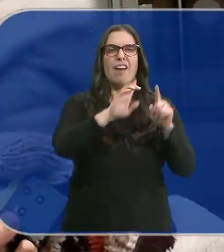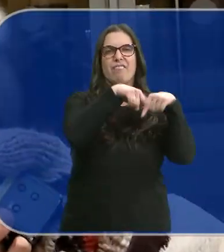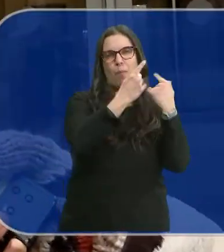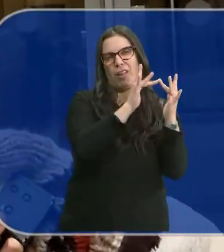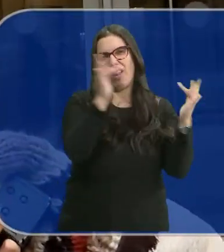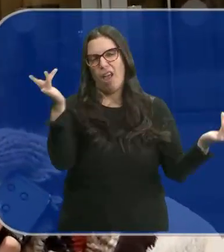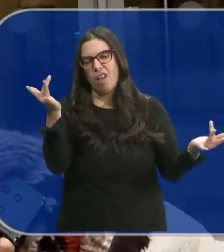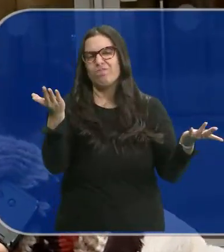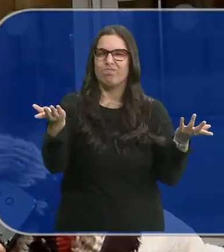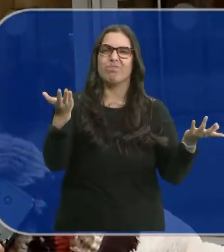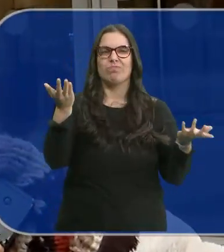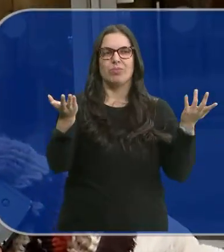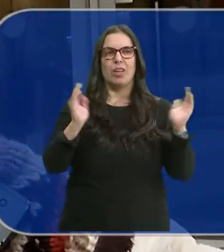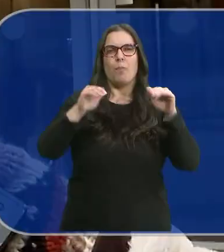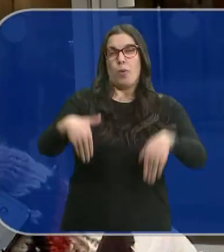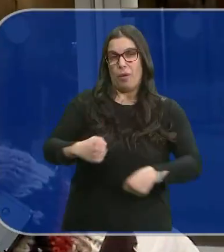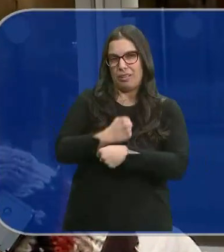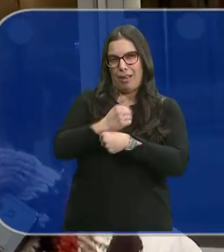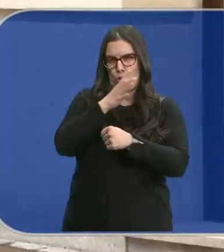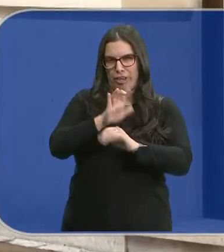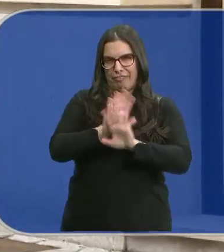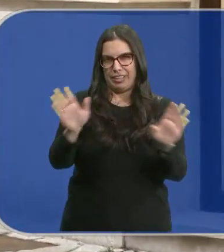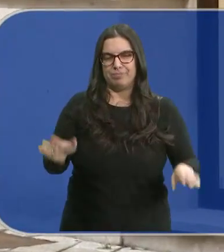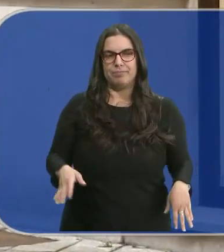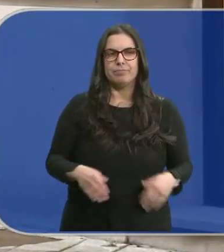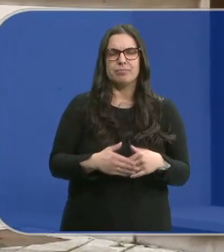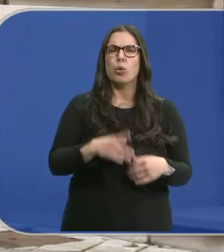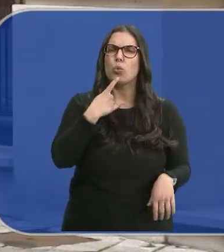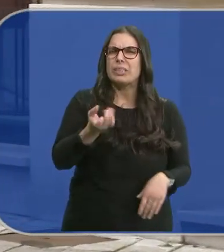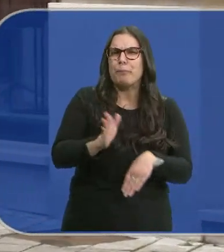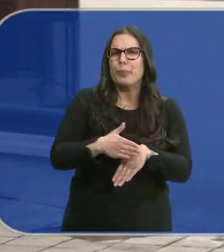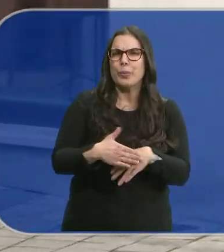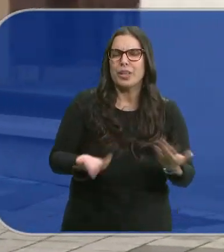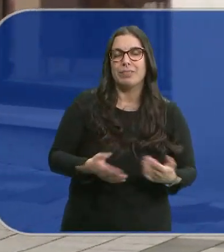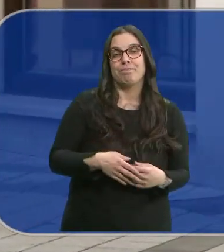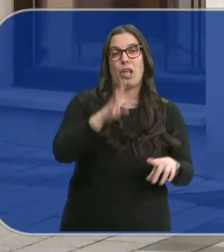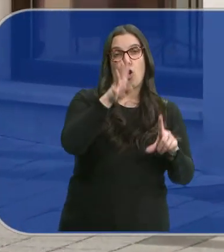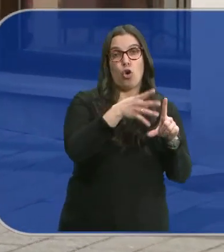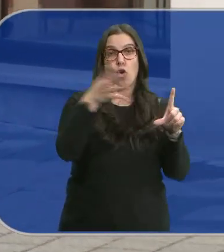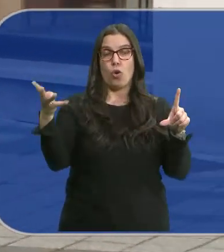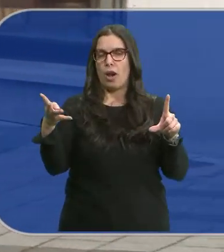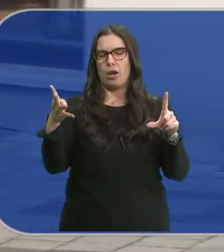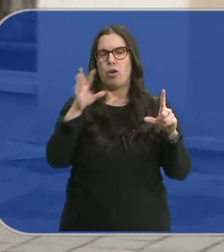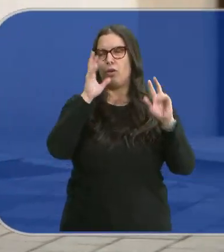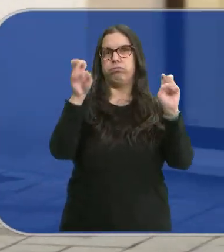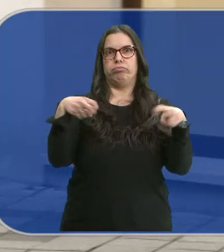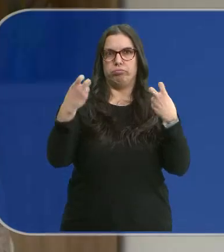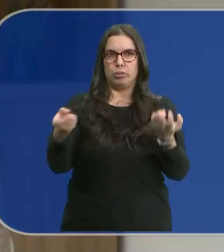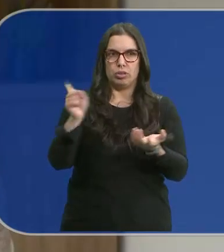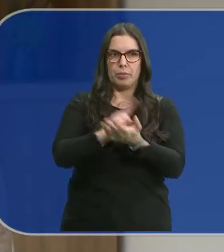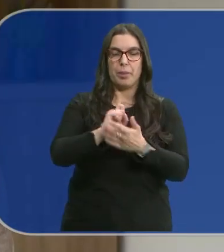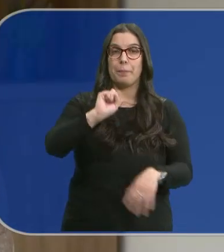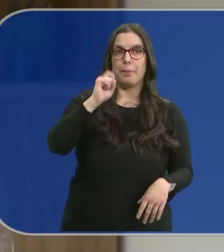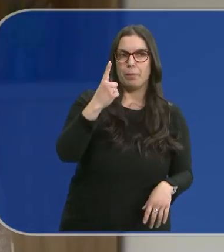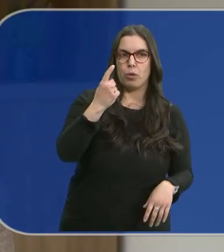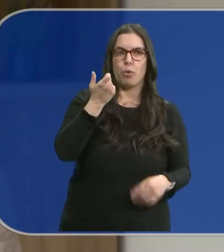familia o así, y bueno, obviamente volver a trabajar es terrorífico. ¿Y por qué nos cuesta tanto? Los horarios se nos vuelven muy patas arriba, entonces lo primero a